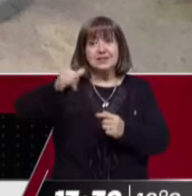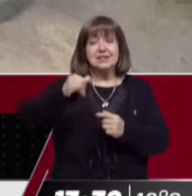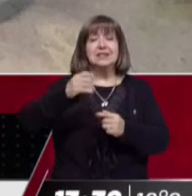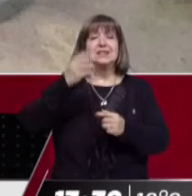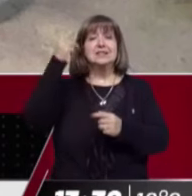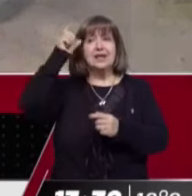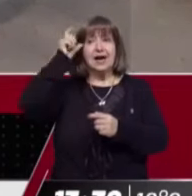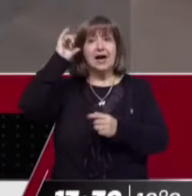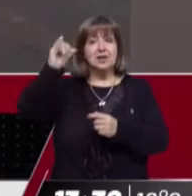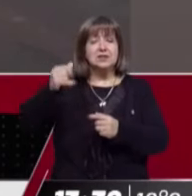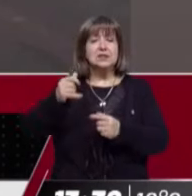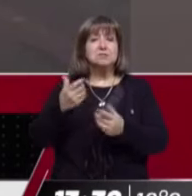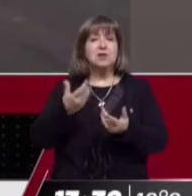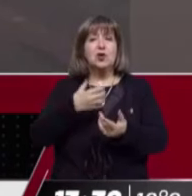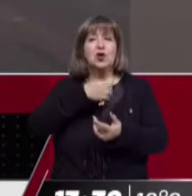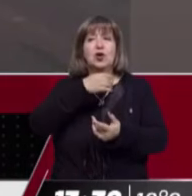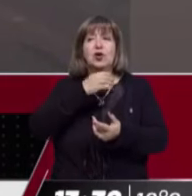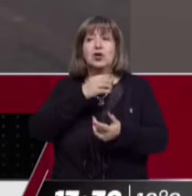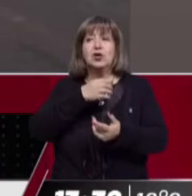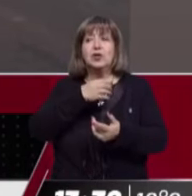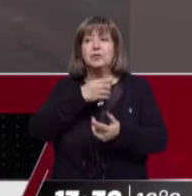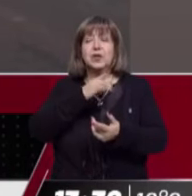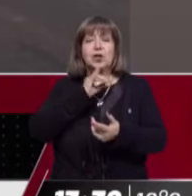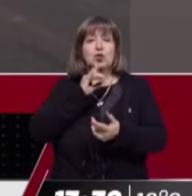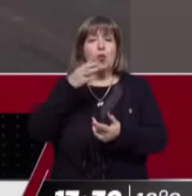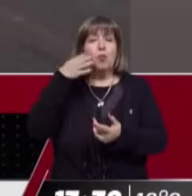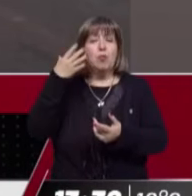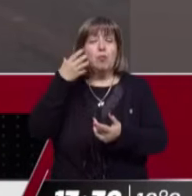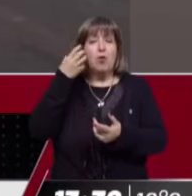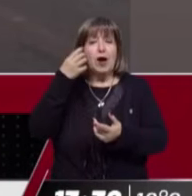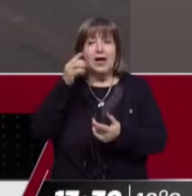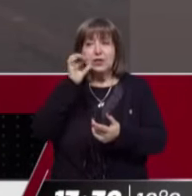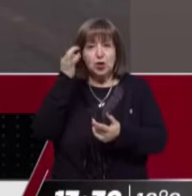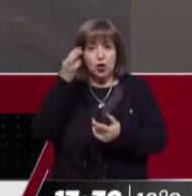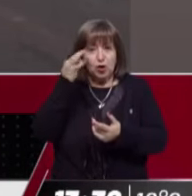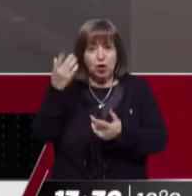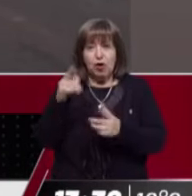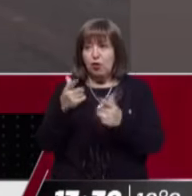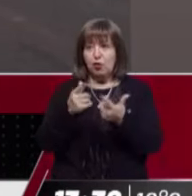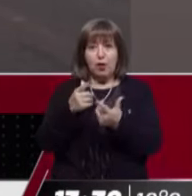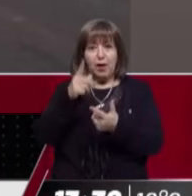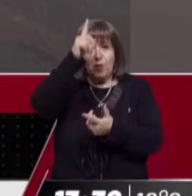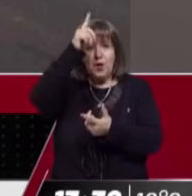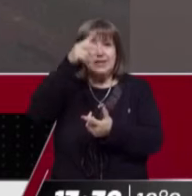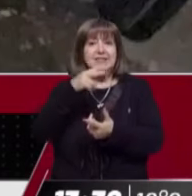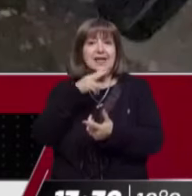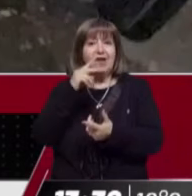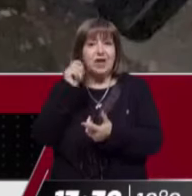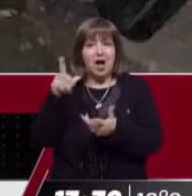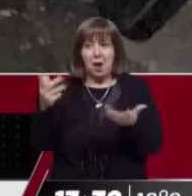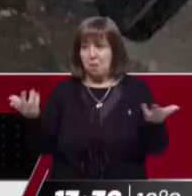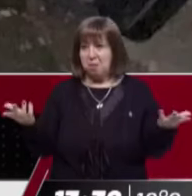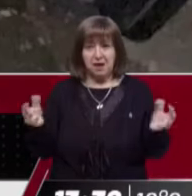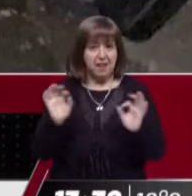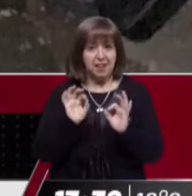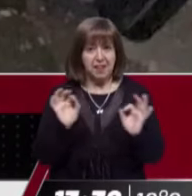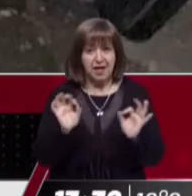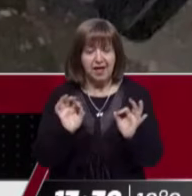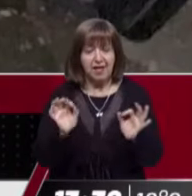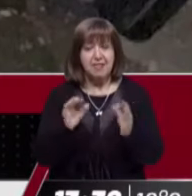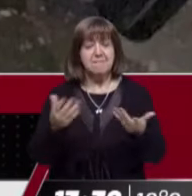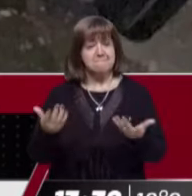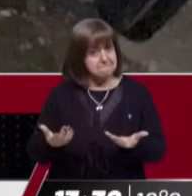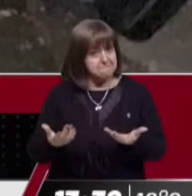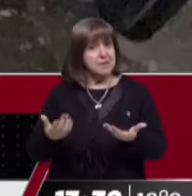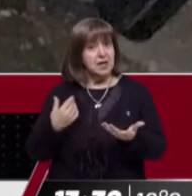San Carlos, y los números son, la verdad, que cada vez en crecimiento. No tenemos un número específico porque hemos quedado incluso con las autoridades de la